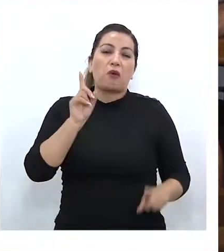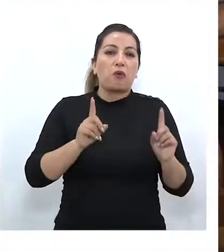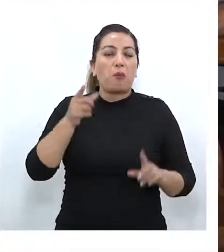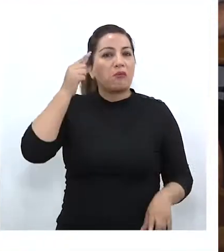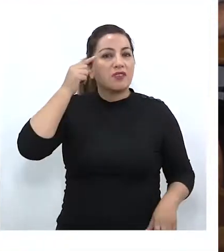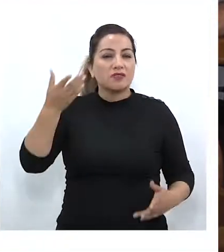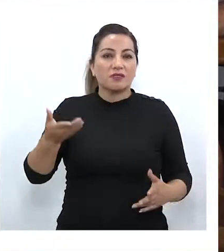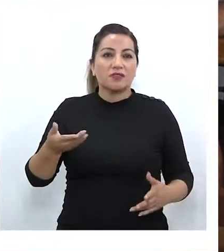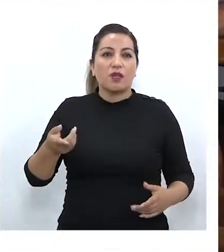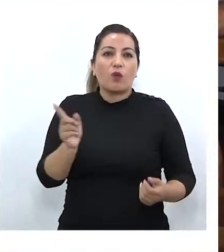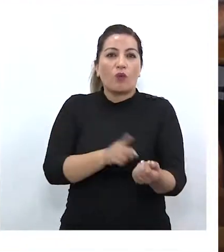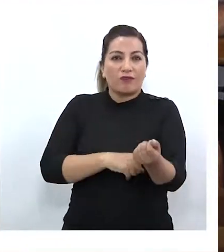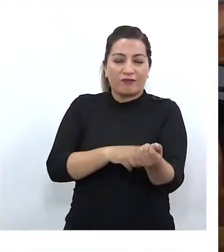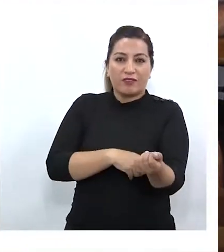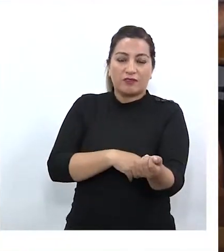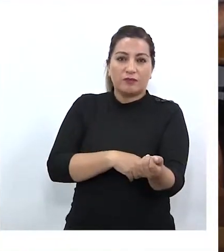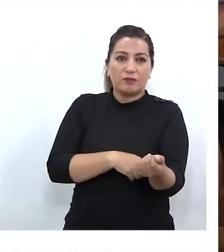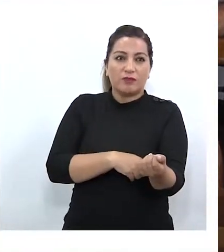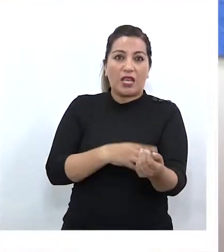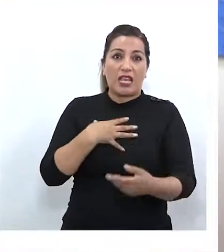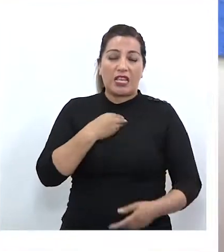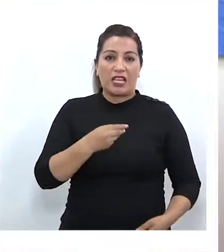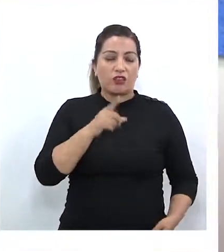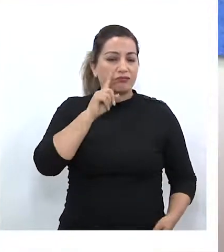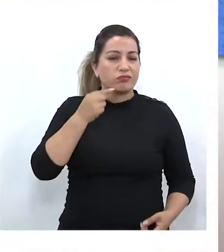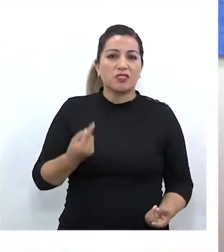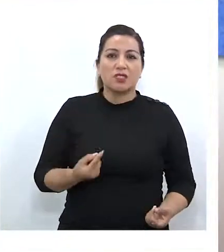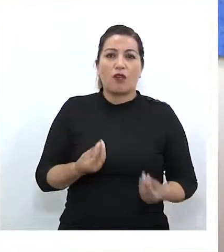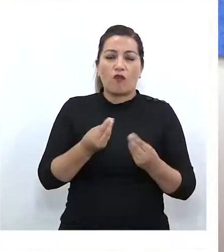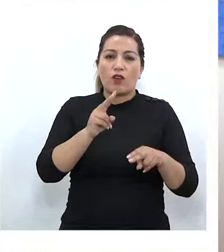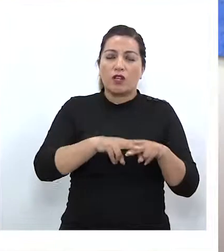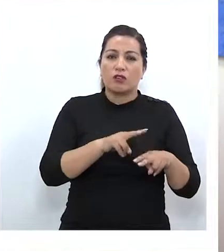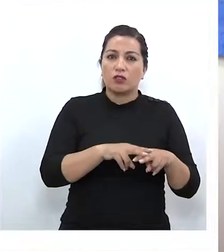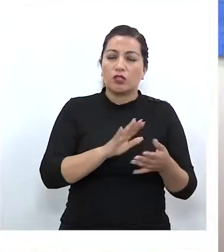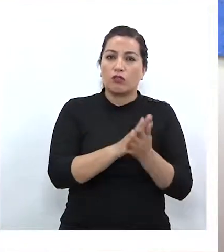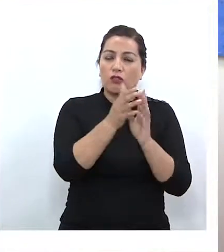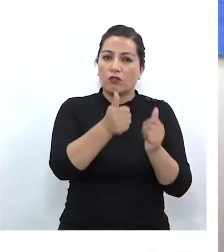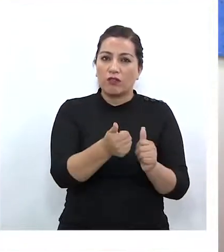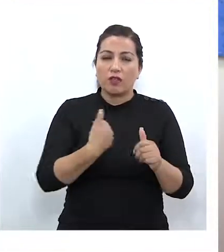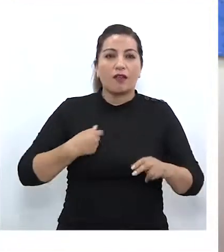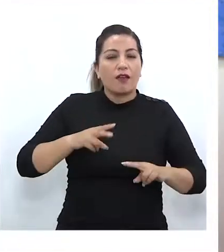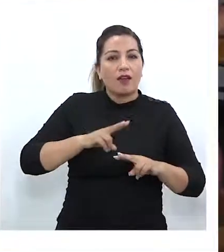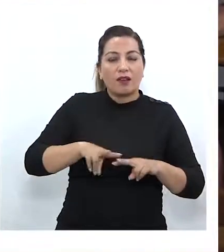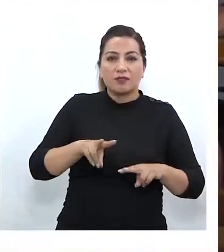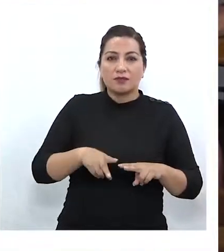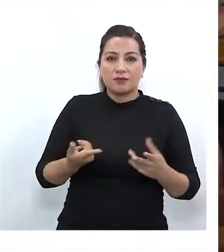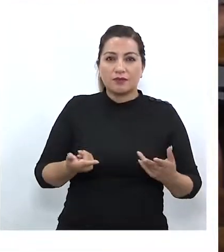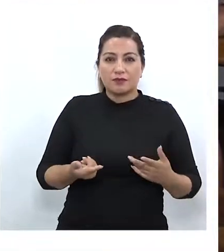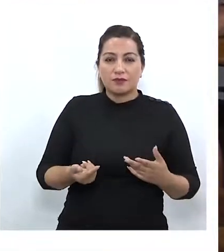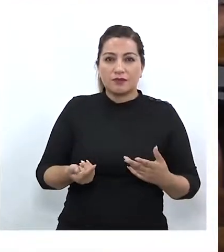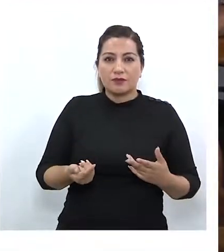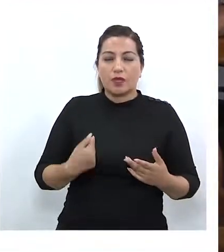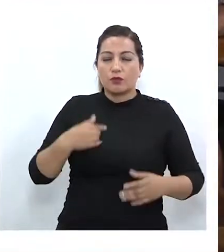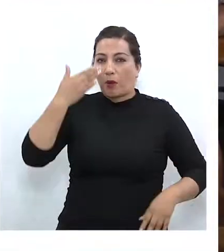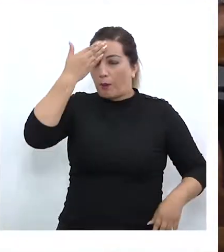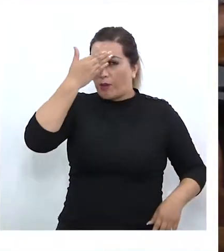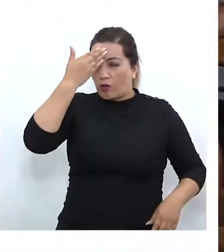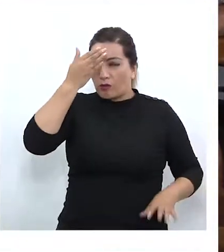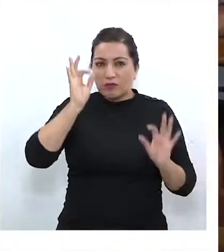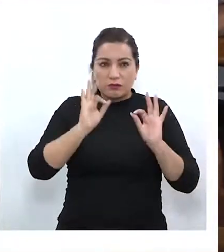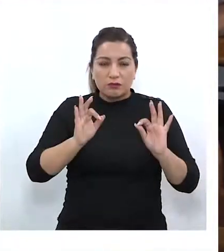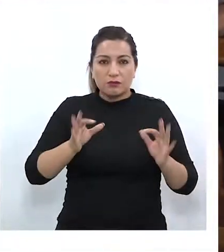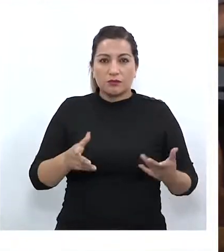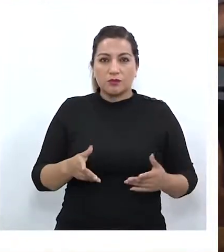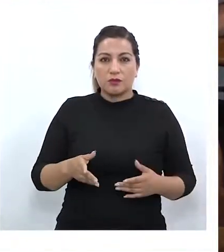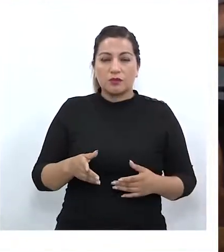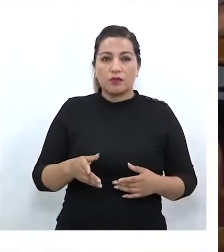uno dice, a ver, una familia que al chico le va bien, que tiene buenas notas, en fin, generalmente una familia que tiene, cierto, una preocupación especial,